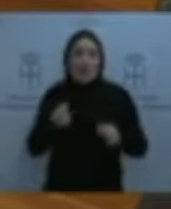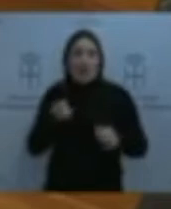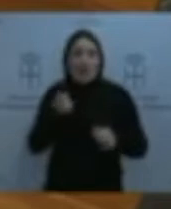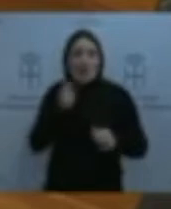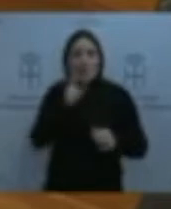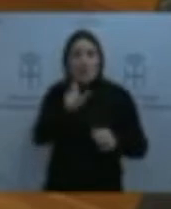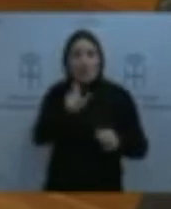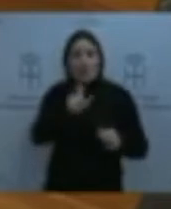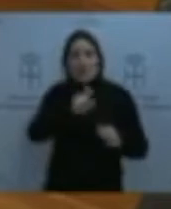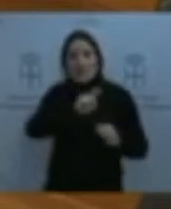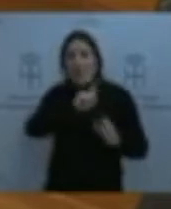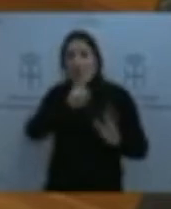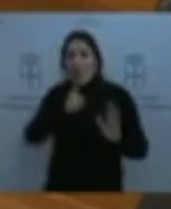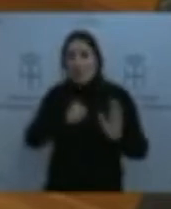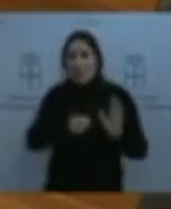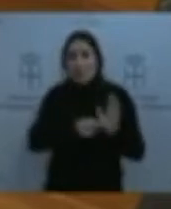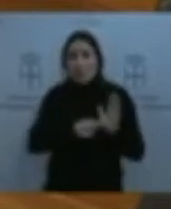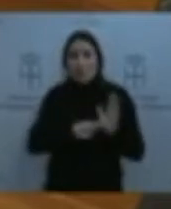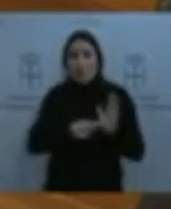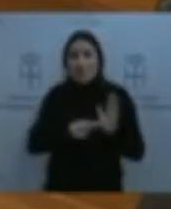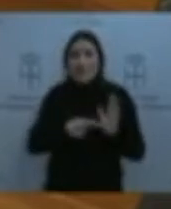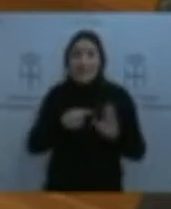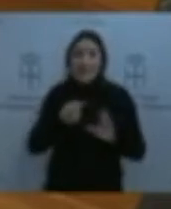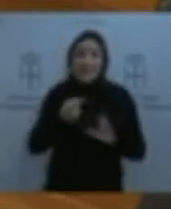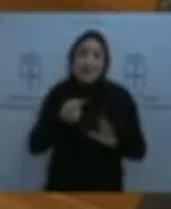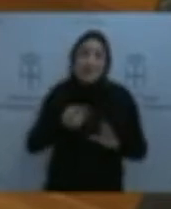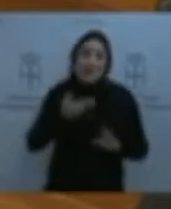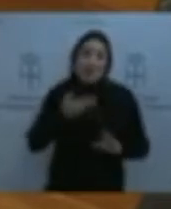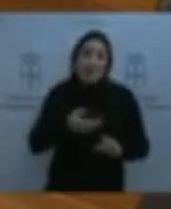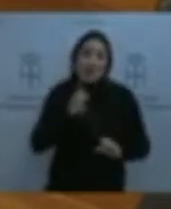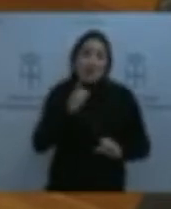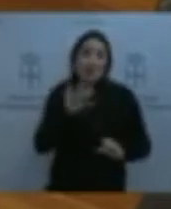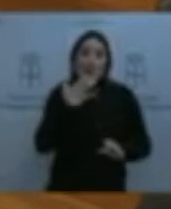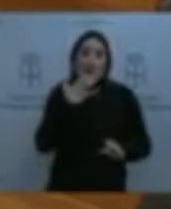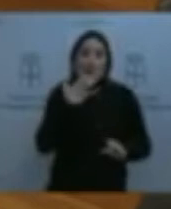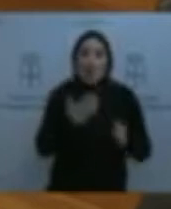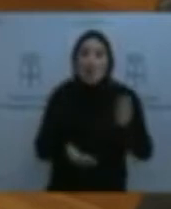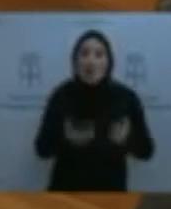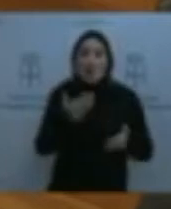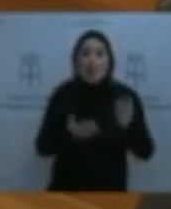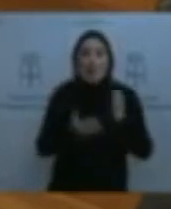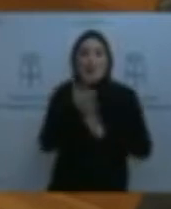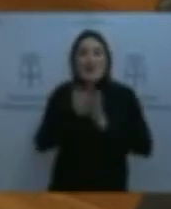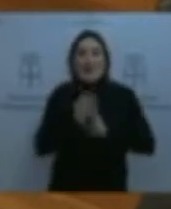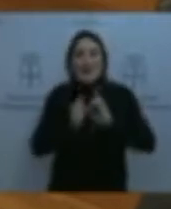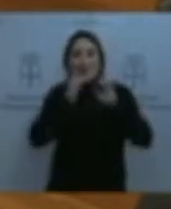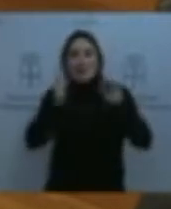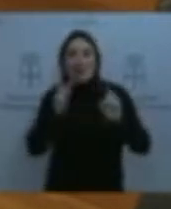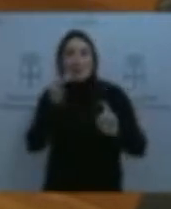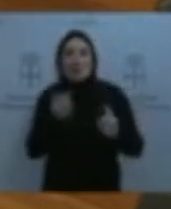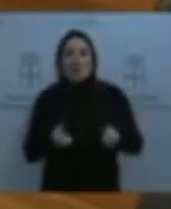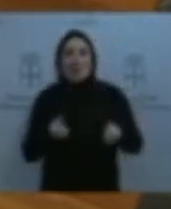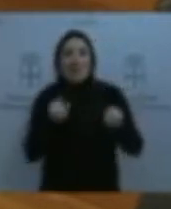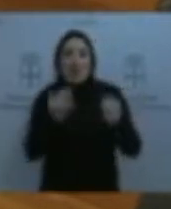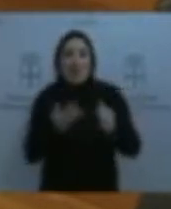absolutos solo son representativos si se ponen en relación con las tendencias plurianuales y el volumen global de recursos de cada